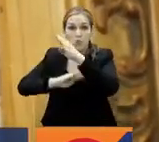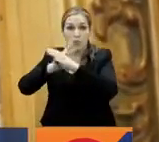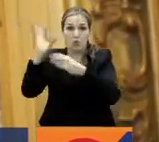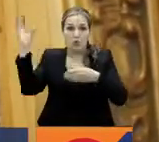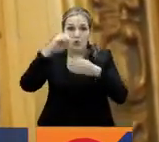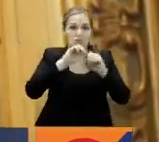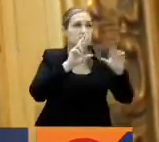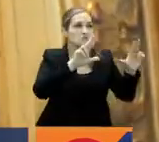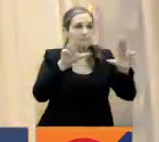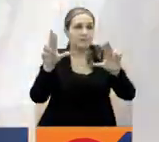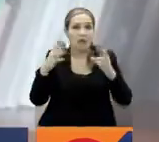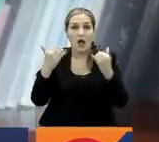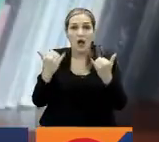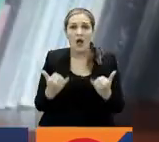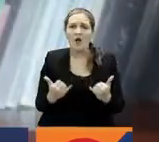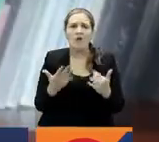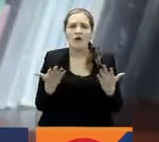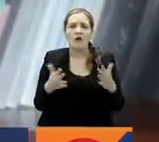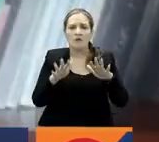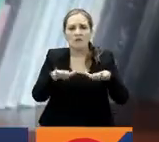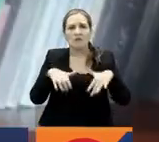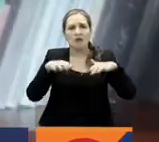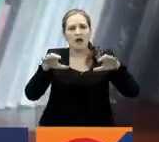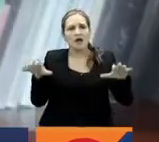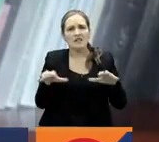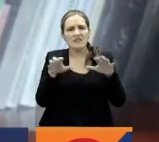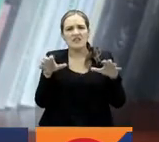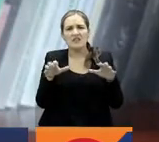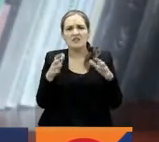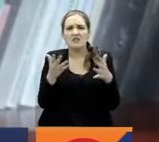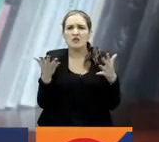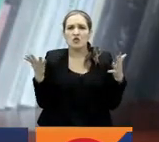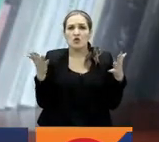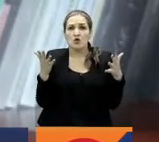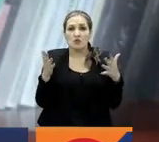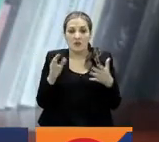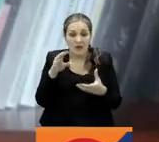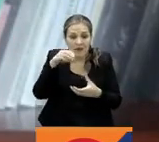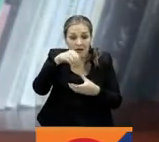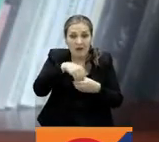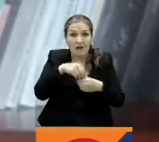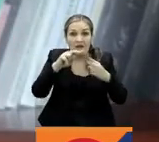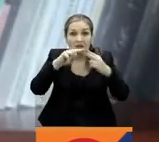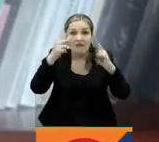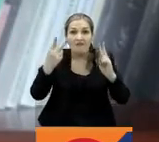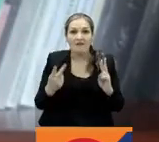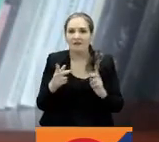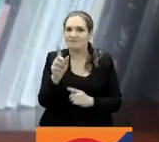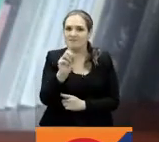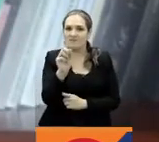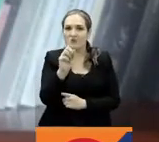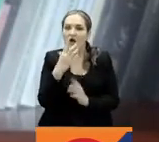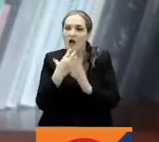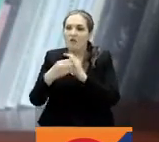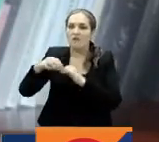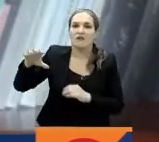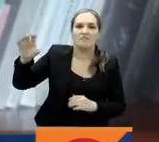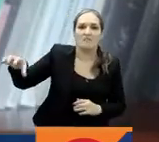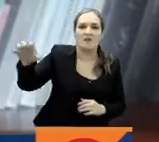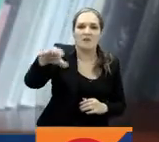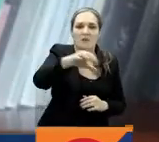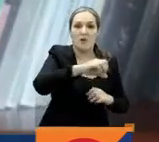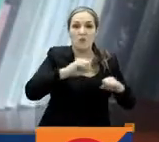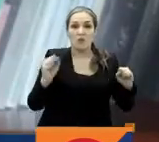En esta ocasión, el evento se realizará fuera del recinto ferial, para tomarse Bogotá, a través